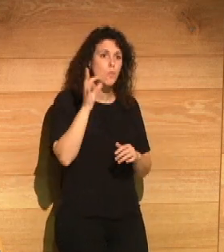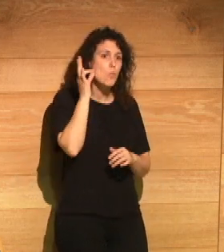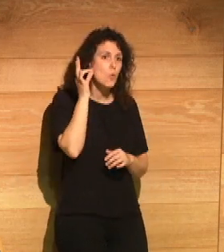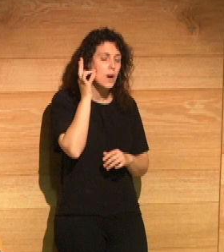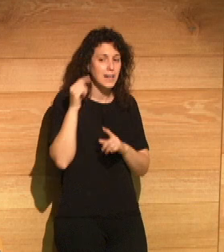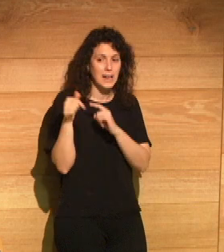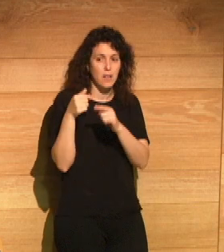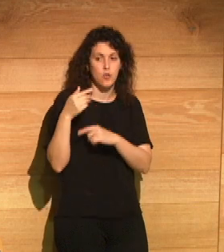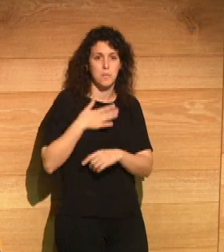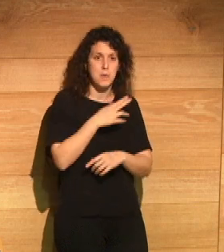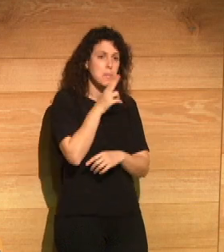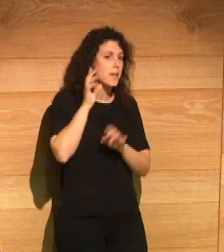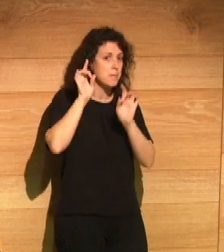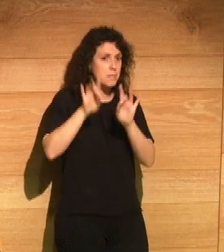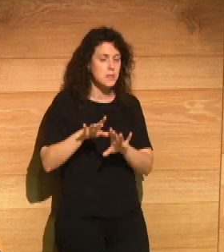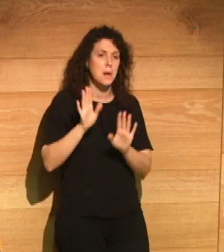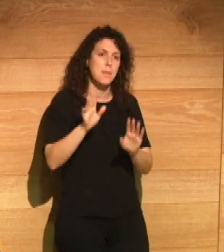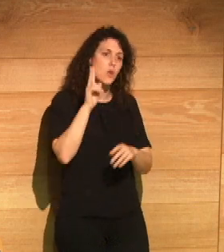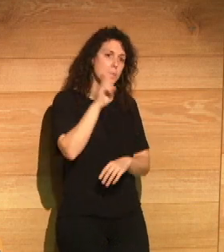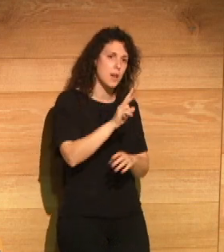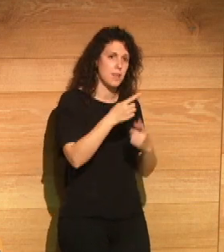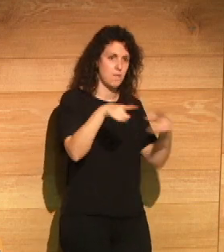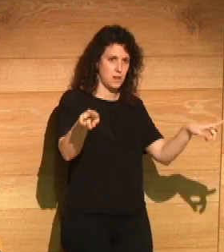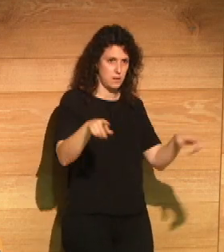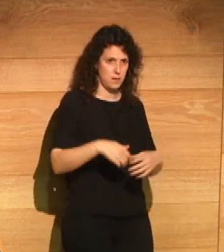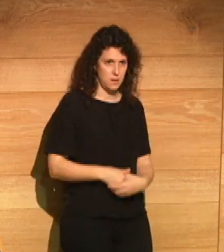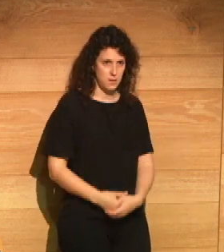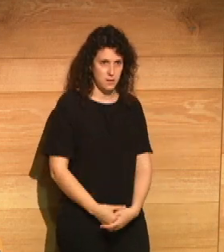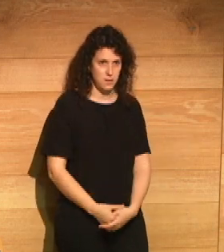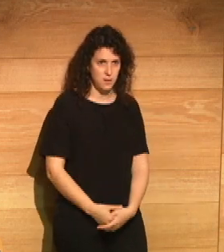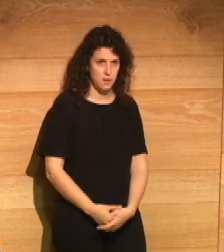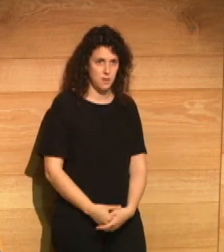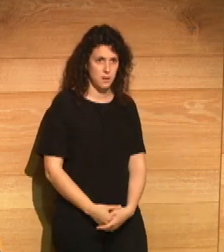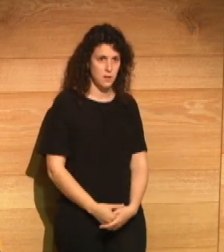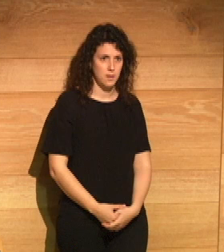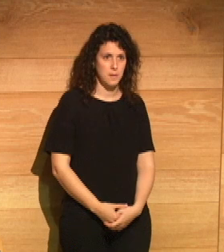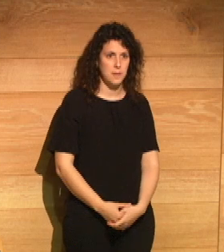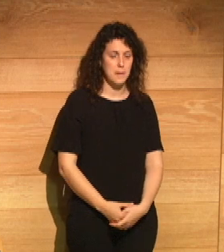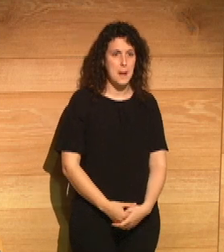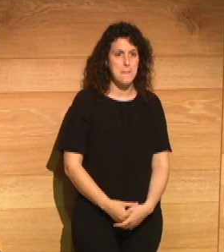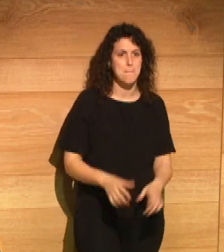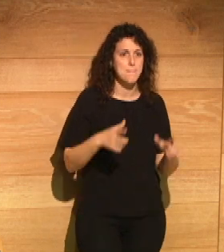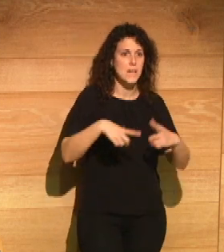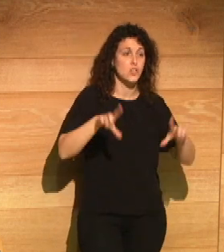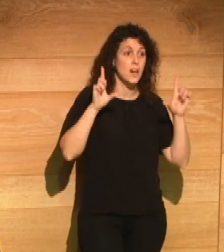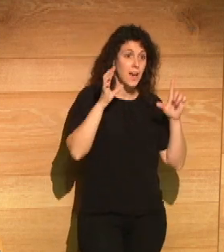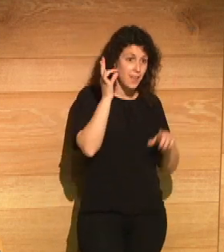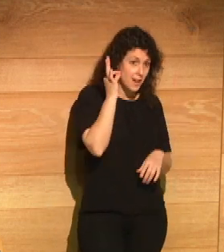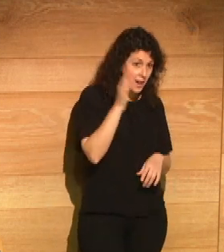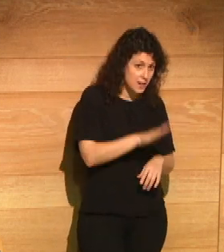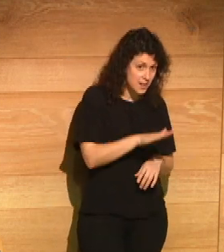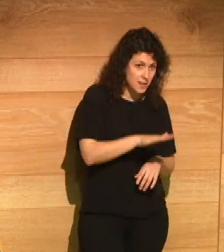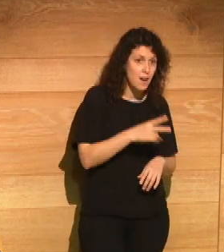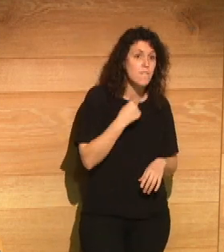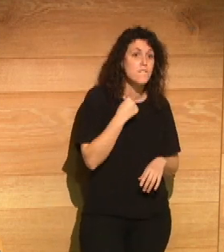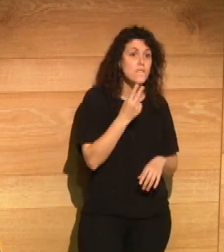madre con otros ojos. personaje de la niña, la voz de